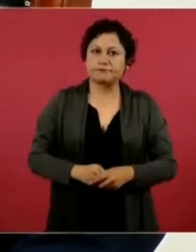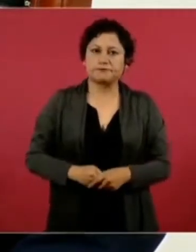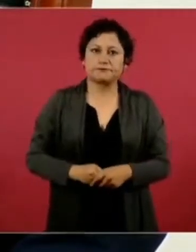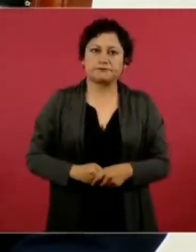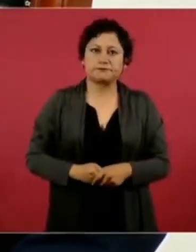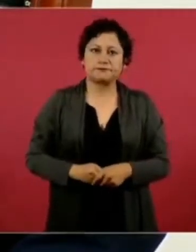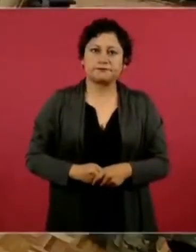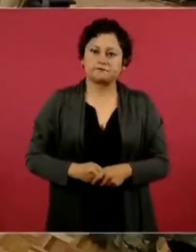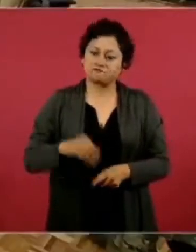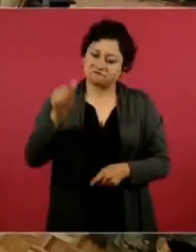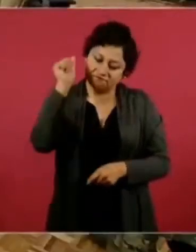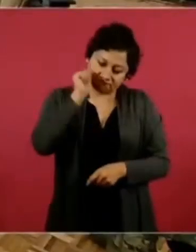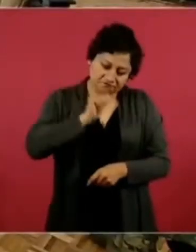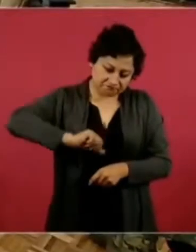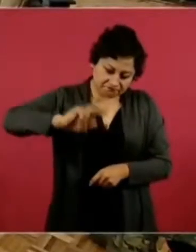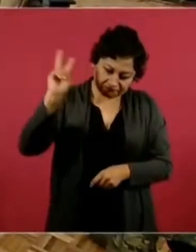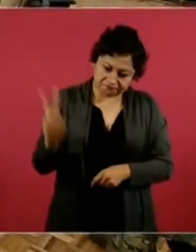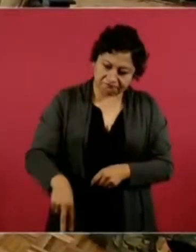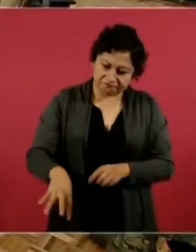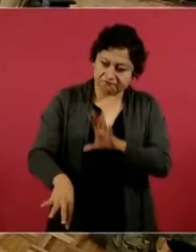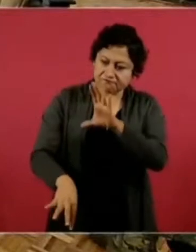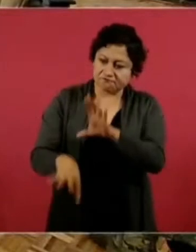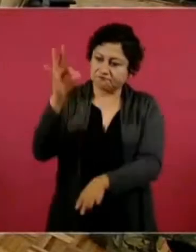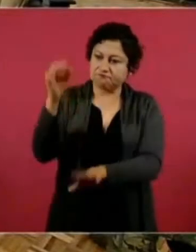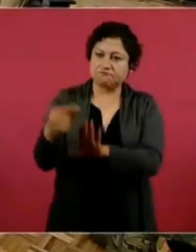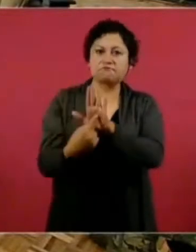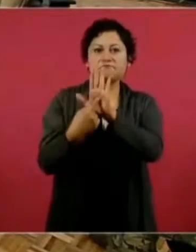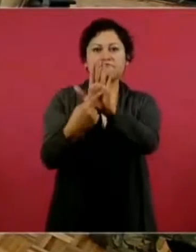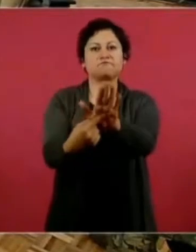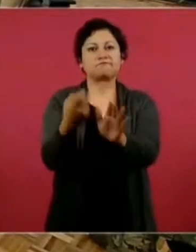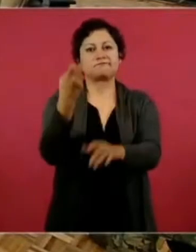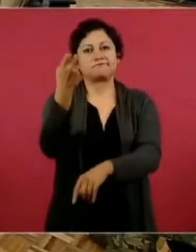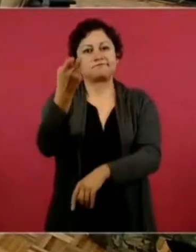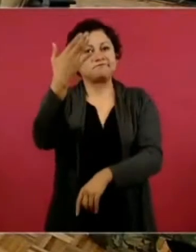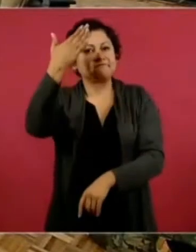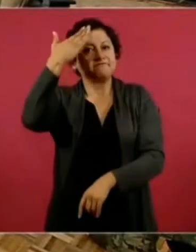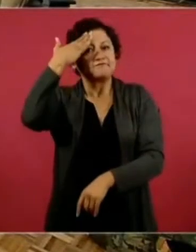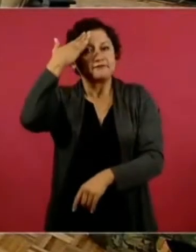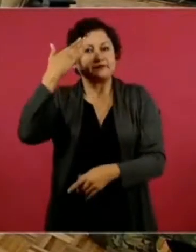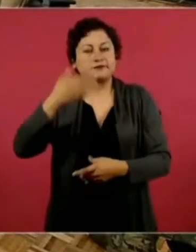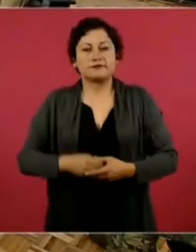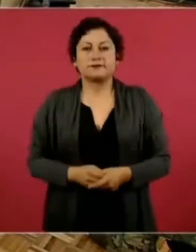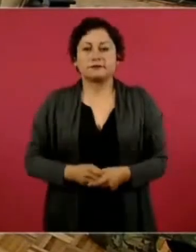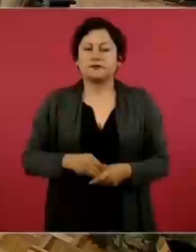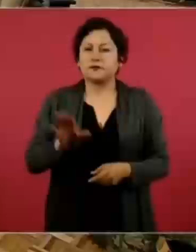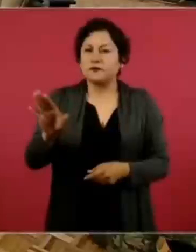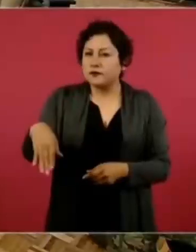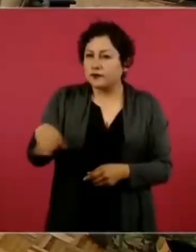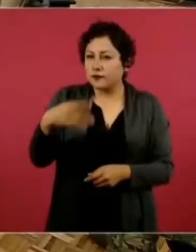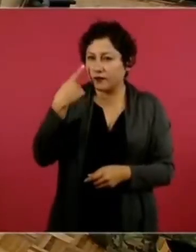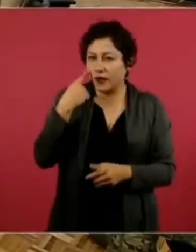Poniendo la verdad por delante. Entonces, no sé si vuelves a poner el de favor.